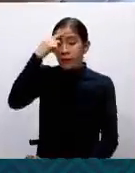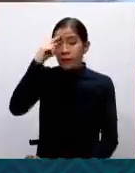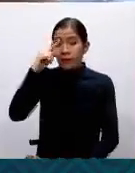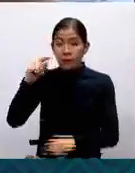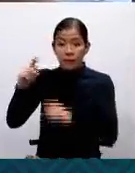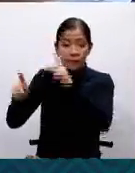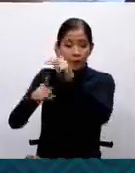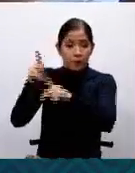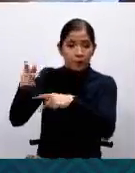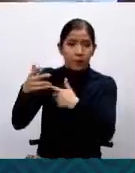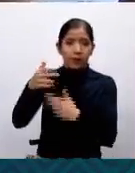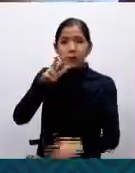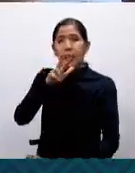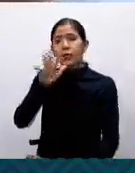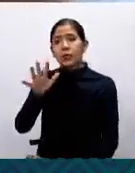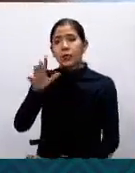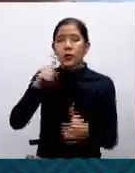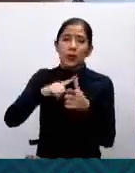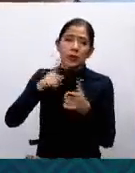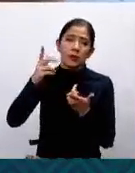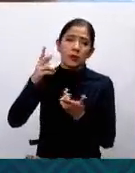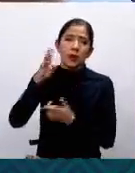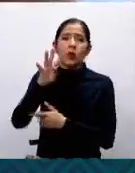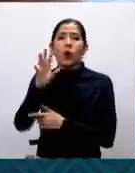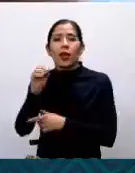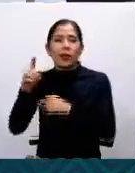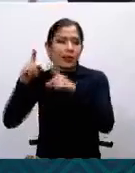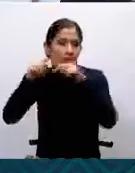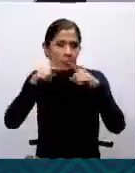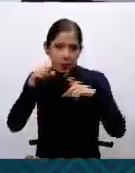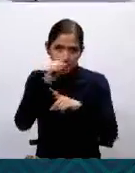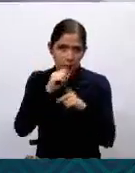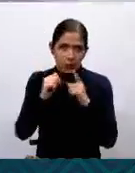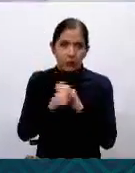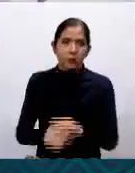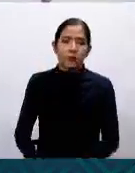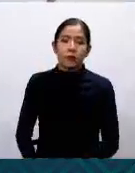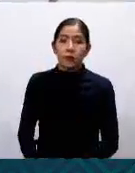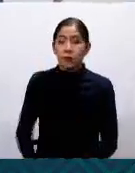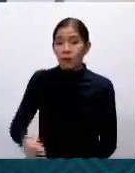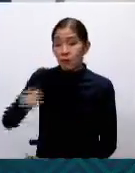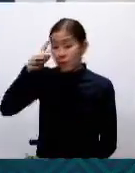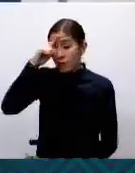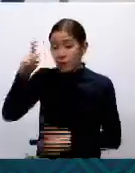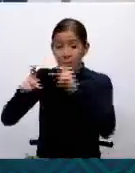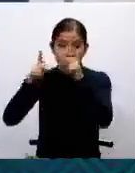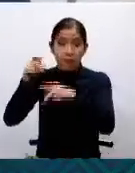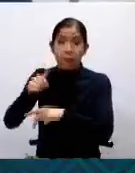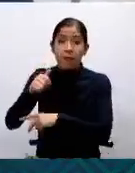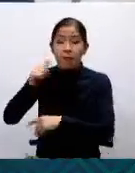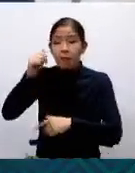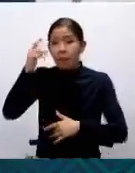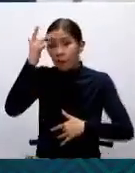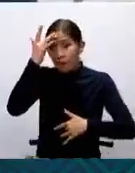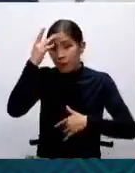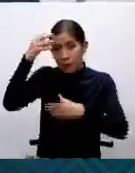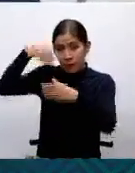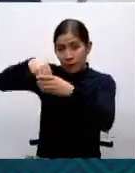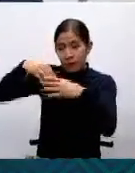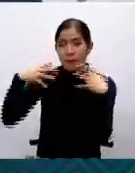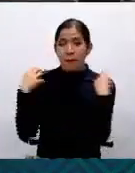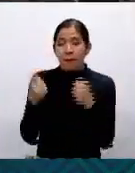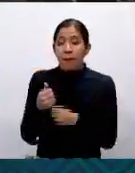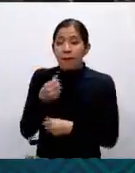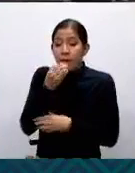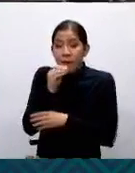pacientes, entre 35 a 40 pacientes, dependiendo de la situación. Los alimentos para los pacientes del centro de salud estarían trasladando de los hospitales